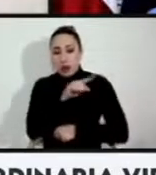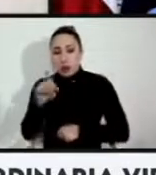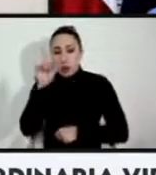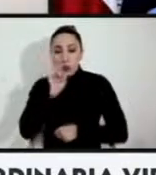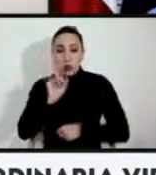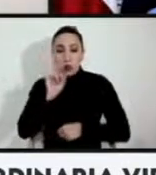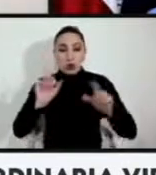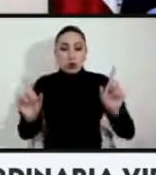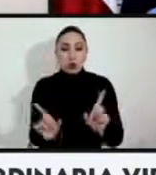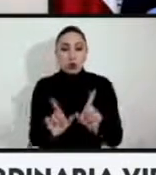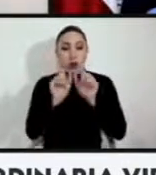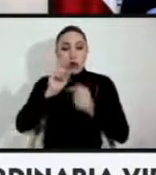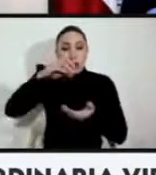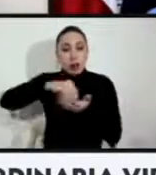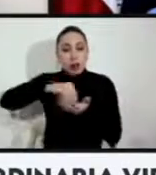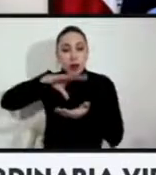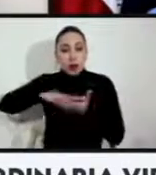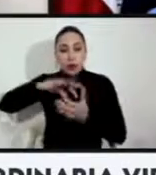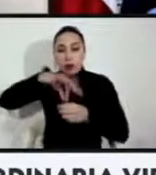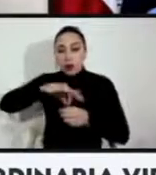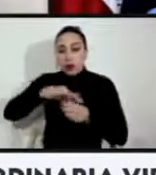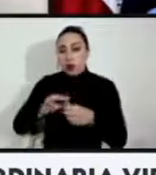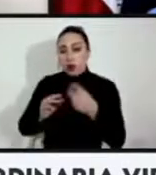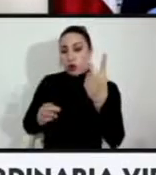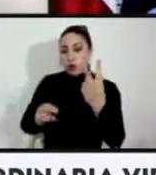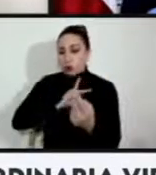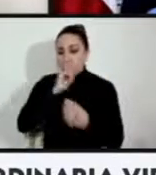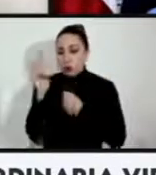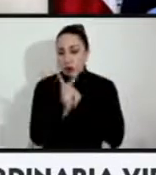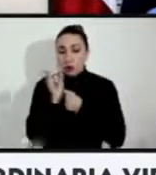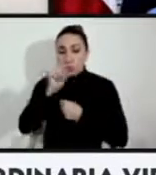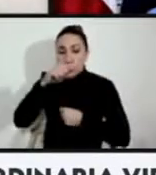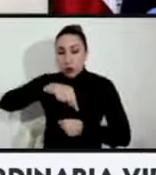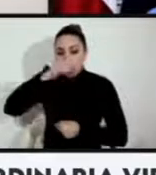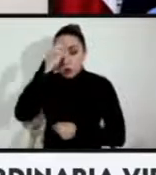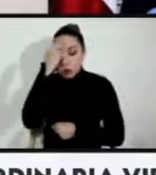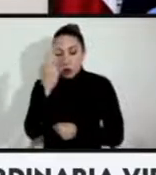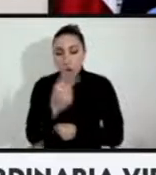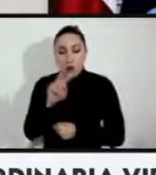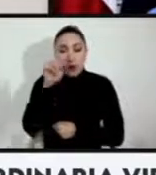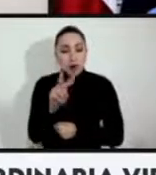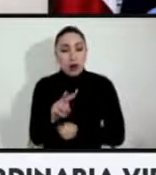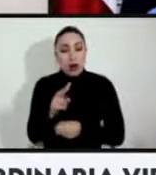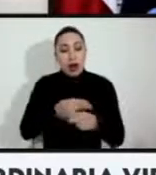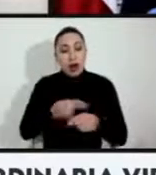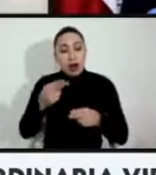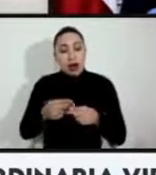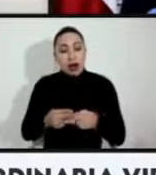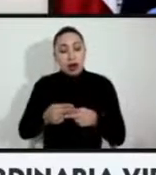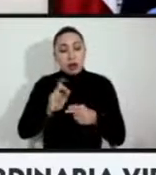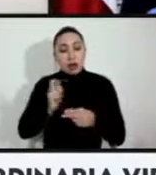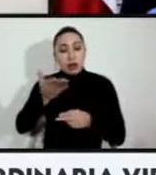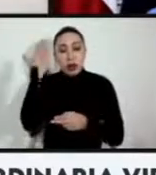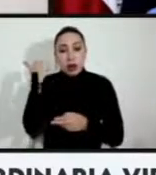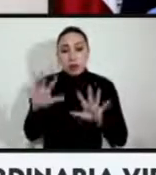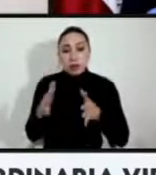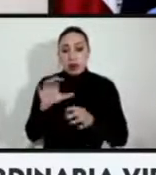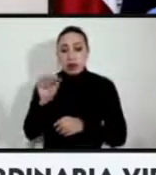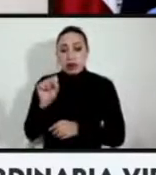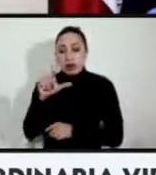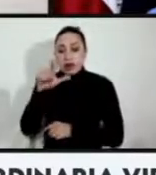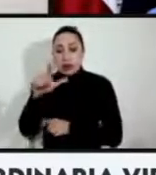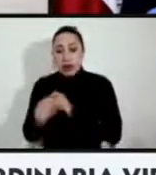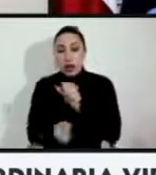dos países. Incluso en nuestro país no fue sino hace apenas 67 años que